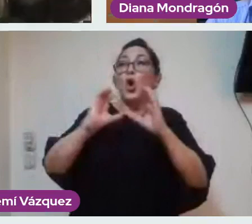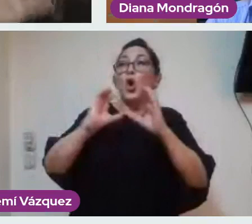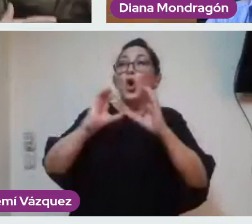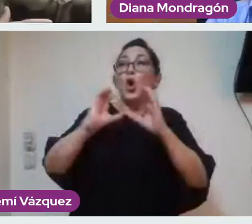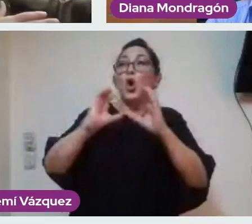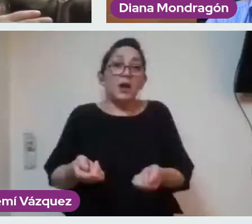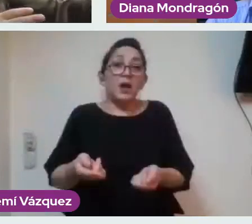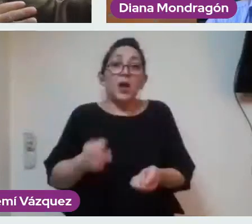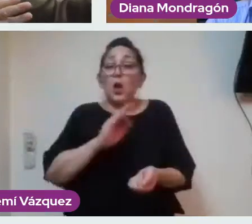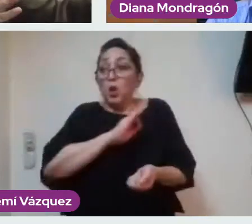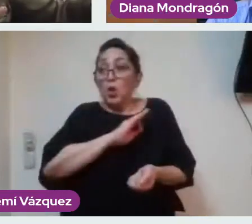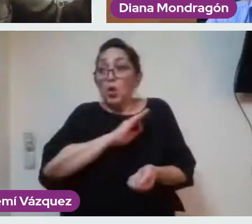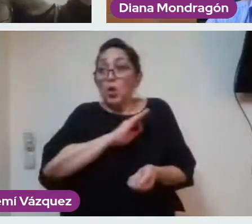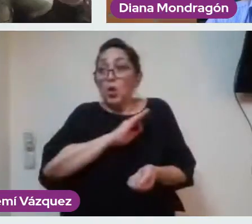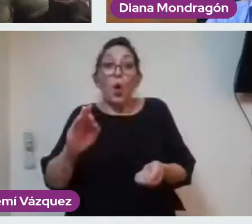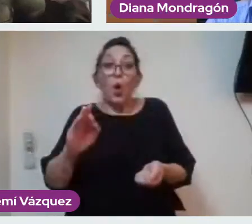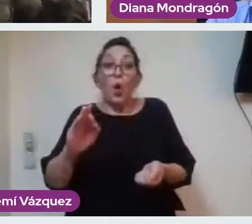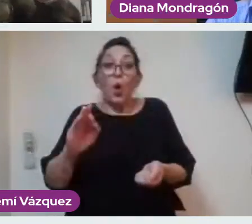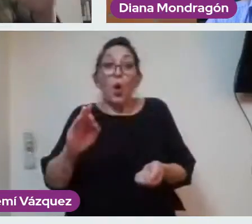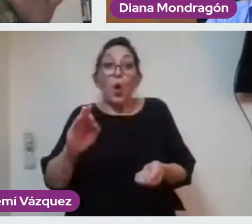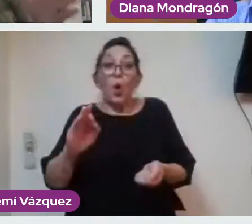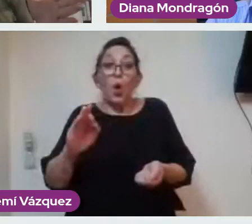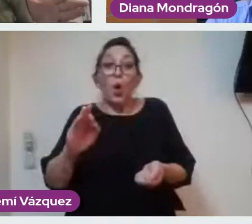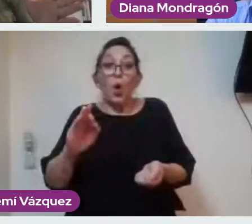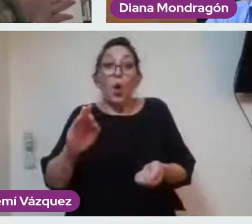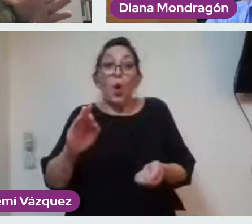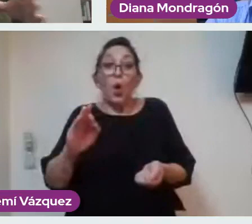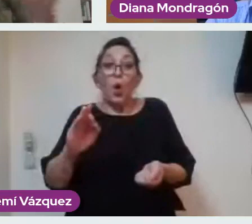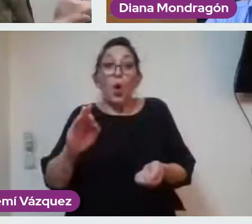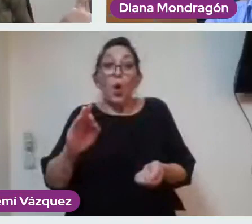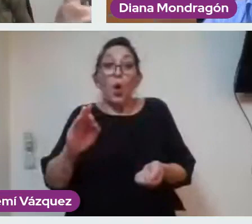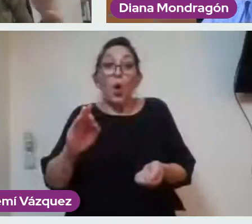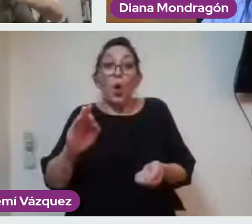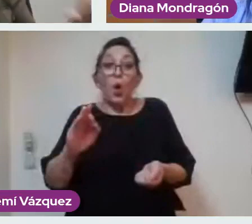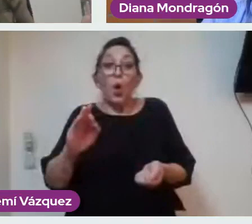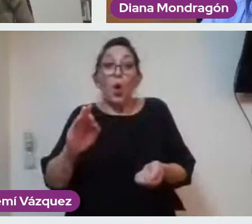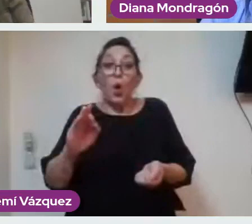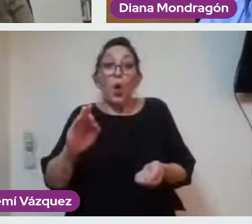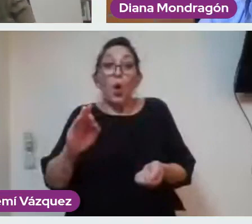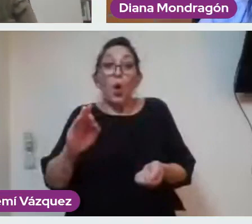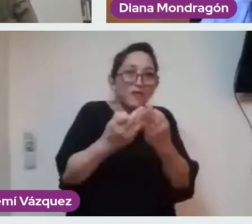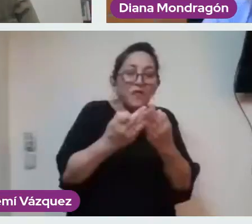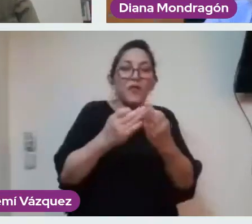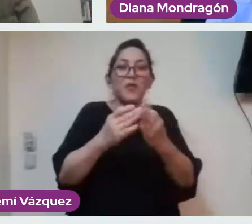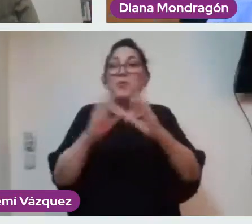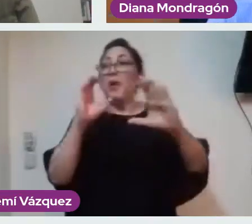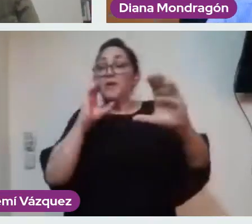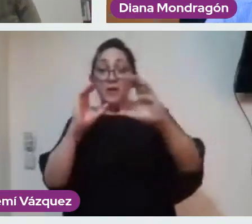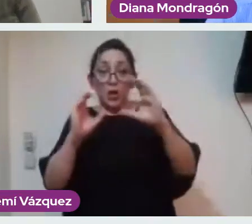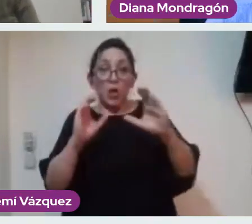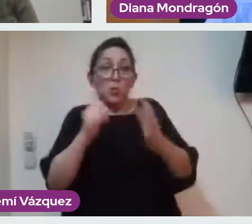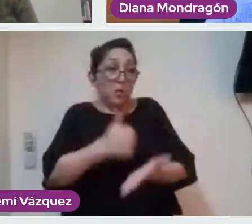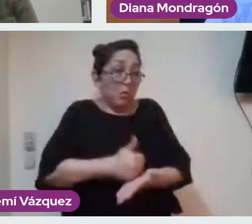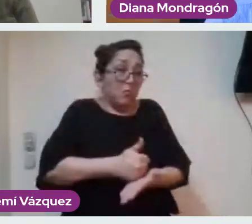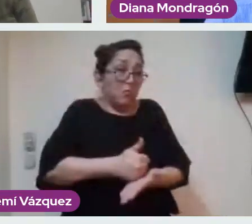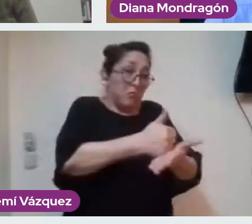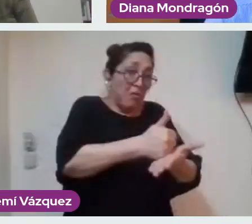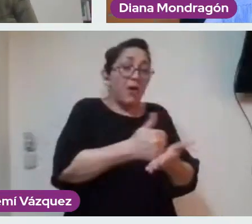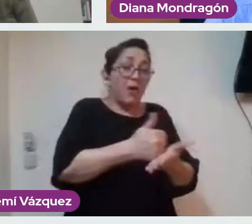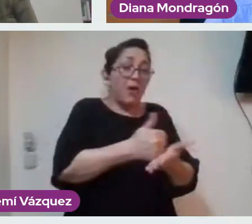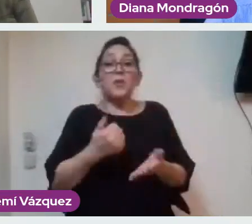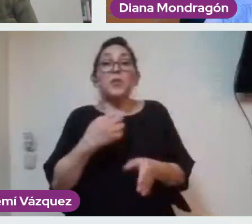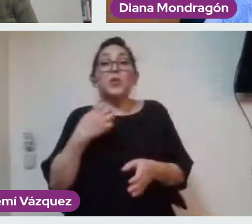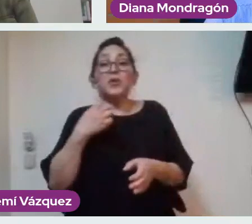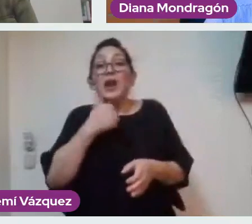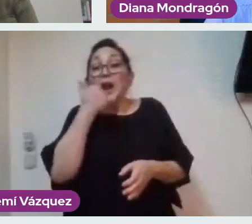abrieron otras formas de poder tener esta comunicación para solucionar y para apoyar al estudiante. Pero ¿qué pasa si no hay